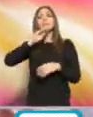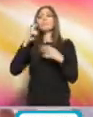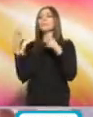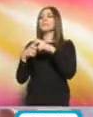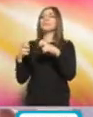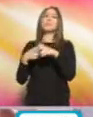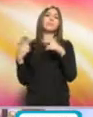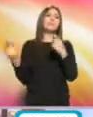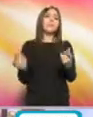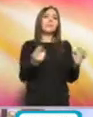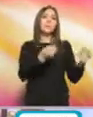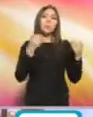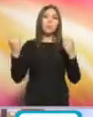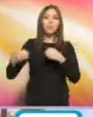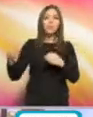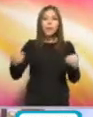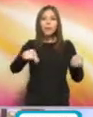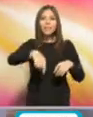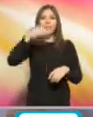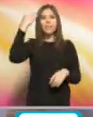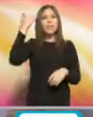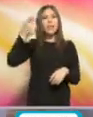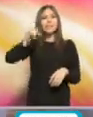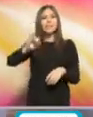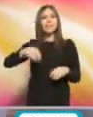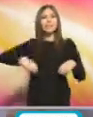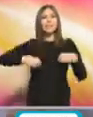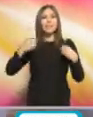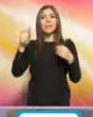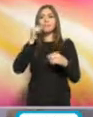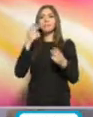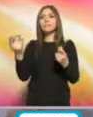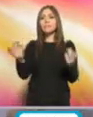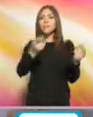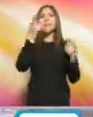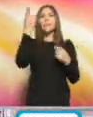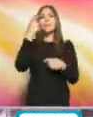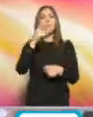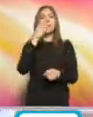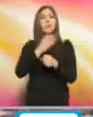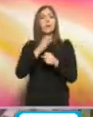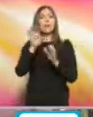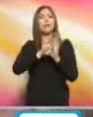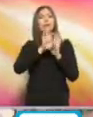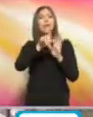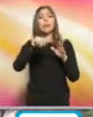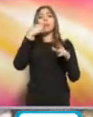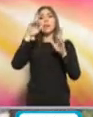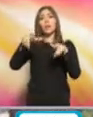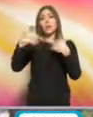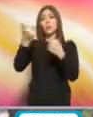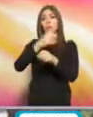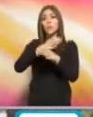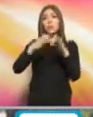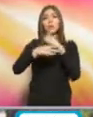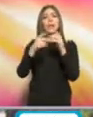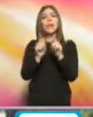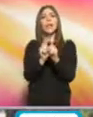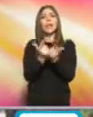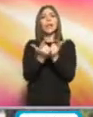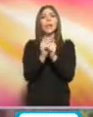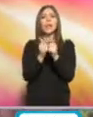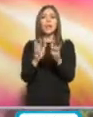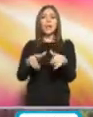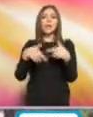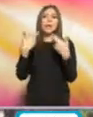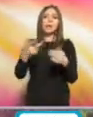tan ajetreada, es lo más importante. Y si de plano quieren darle algo tangible, un libro funciona muy bien, porque se van a acordar de nosotros